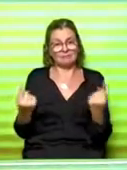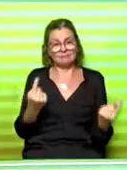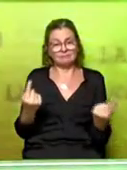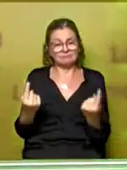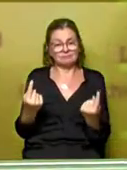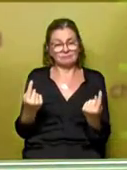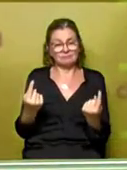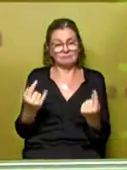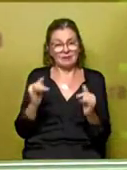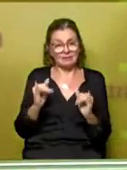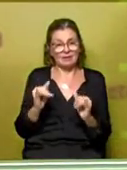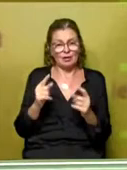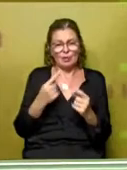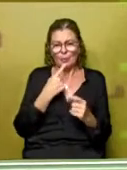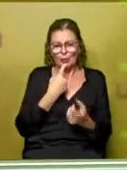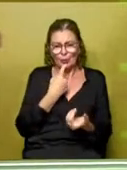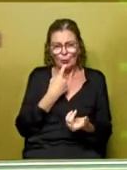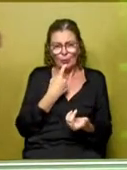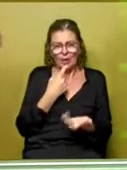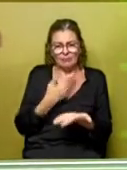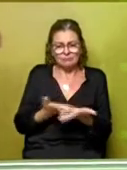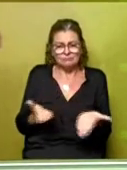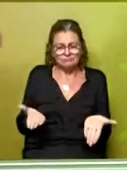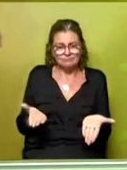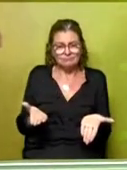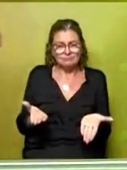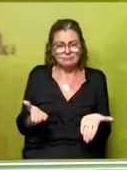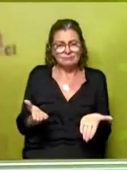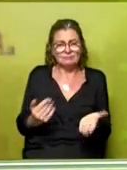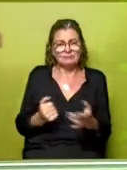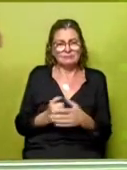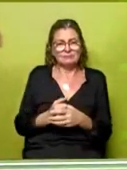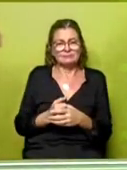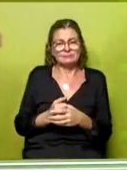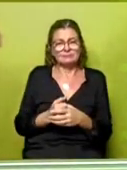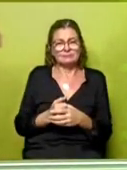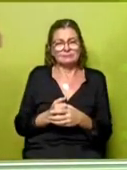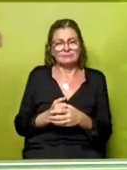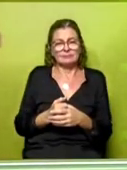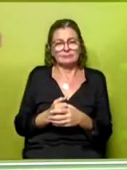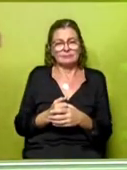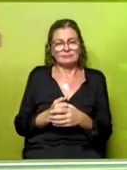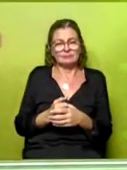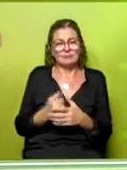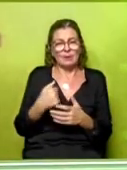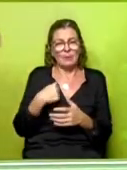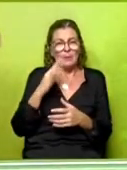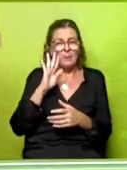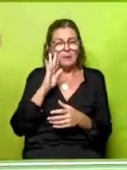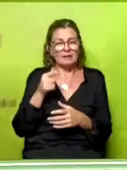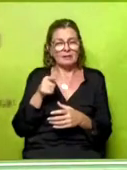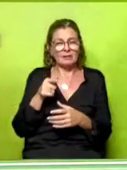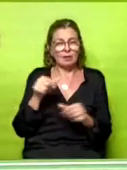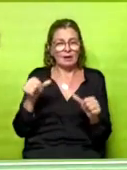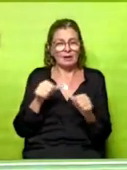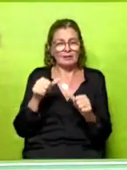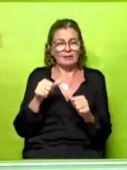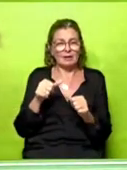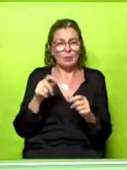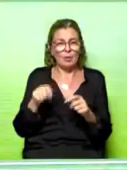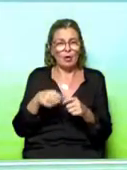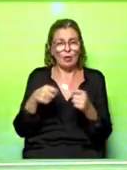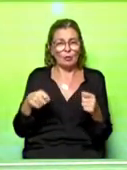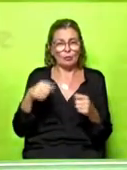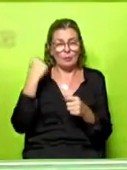no que implementar este tipo de medidas que comentaban recién? Yo me parece que esa es la lectura que hay que hacer, es como la conclusión